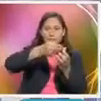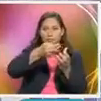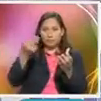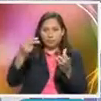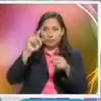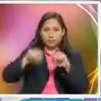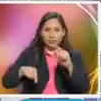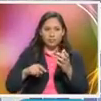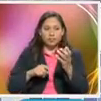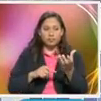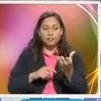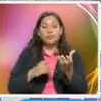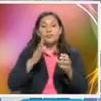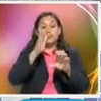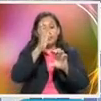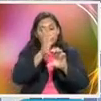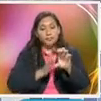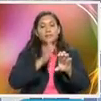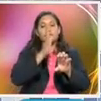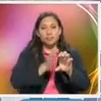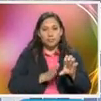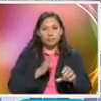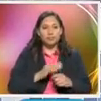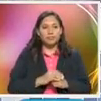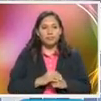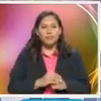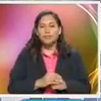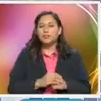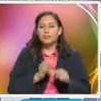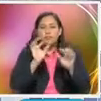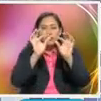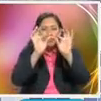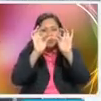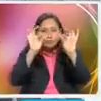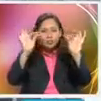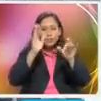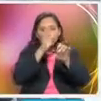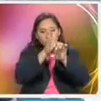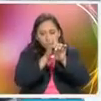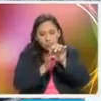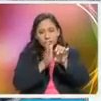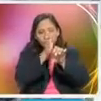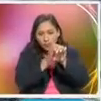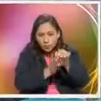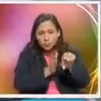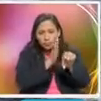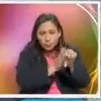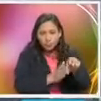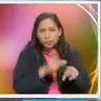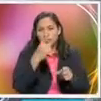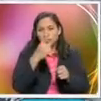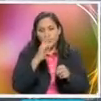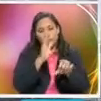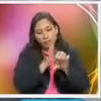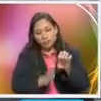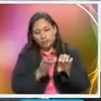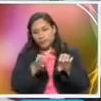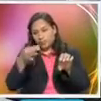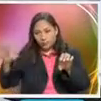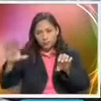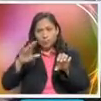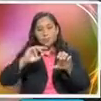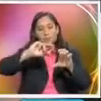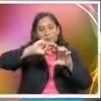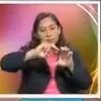que vamos a hacer es rebanarlo. Inténtelo rebanar muy, muy delgadito. Muy bien. Sí, quiten esta primera parte, quiten el centro si es